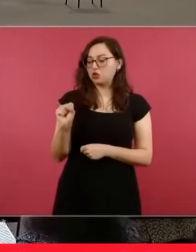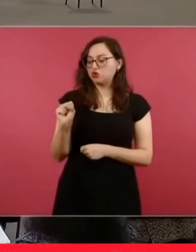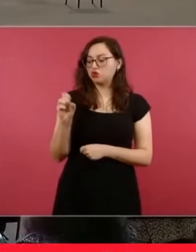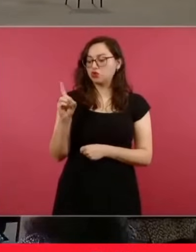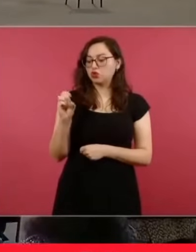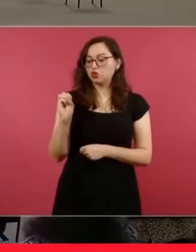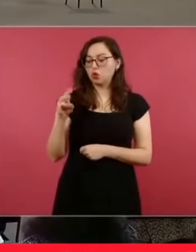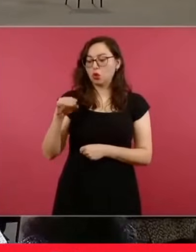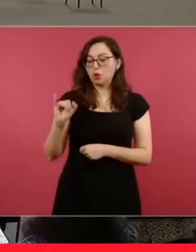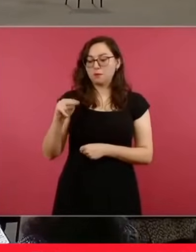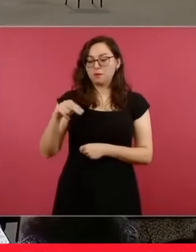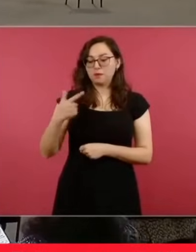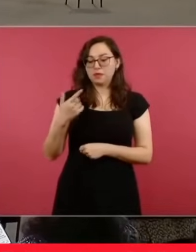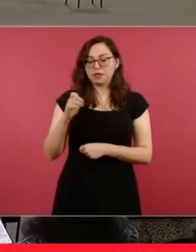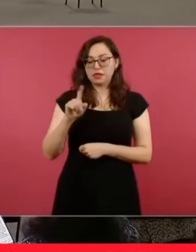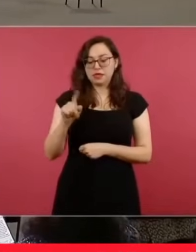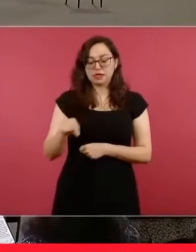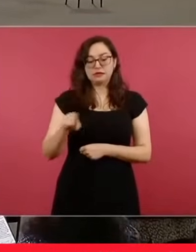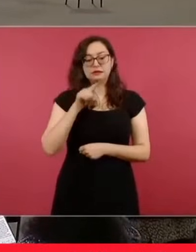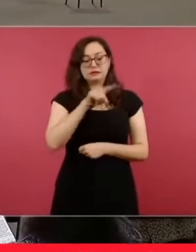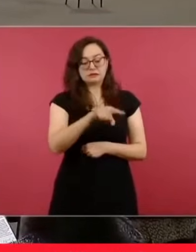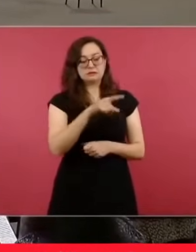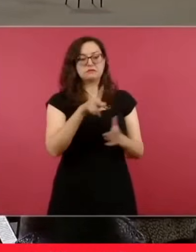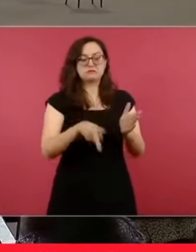esta empresa, se llama 13.